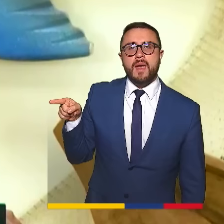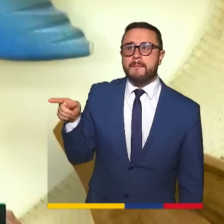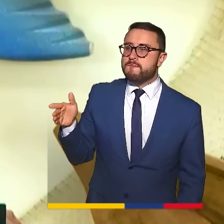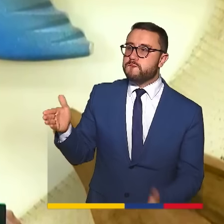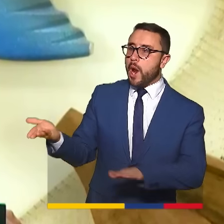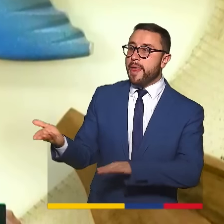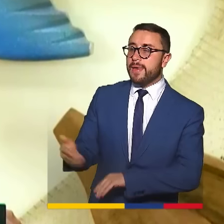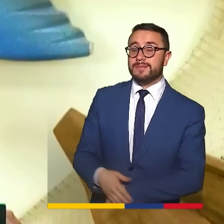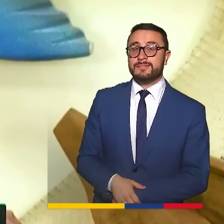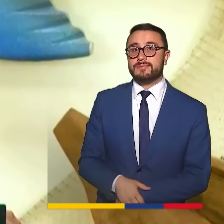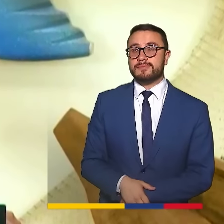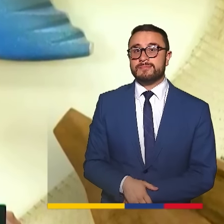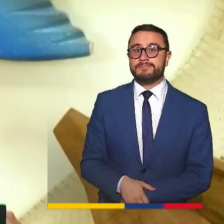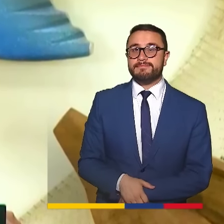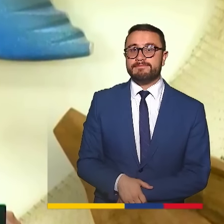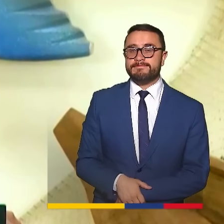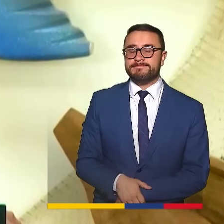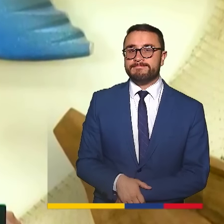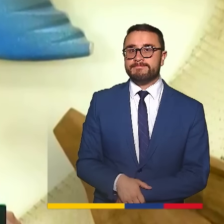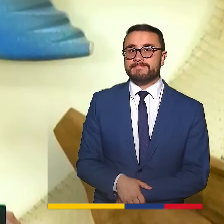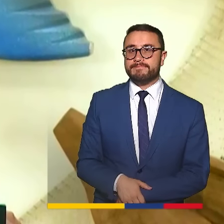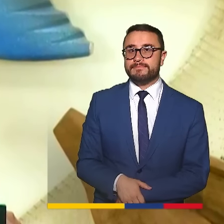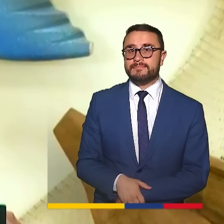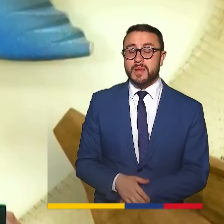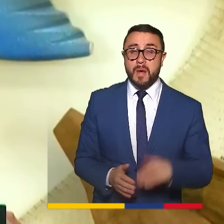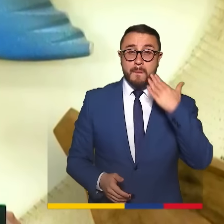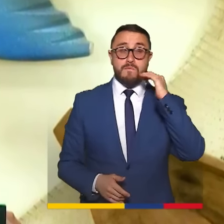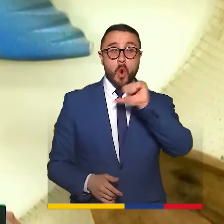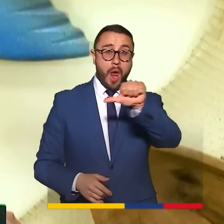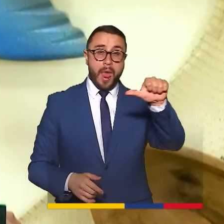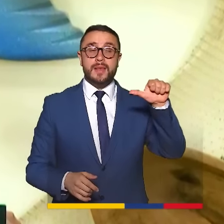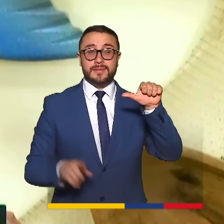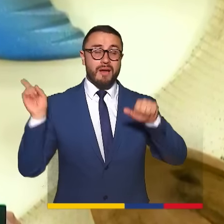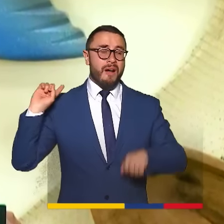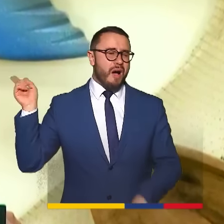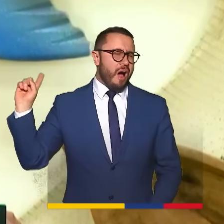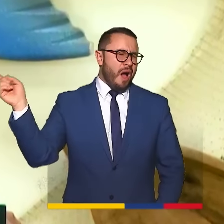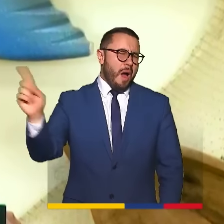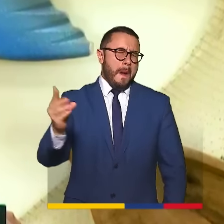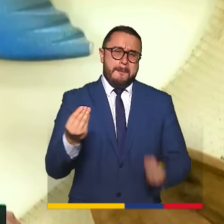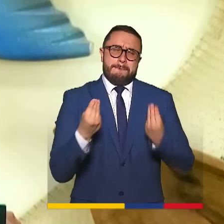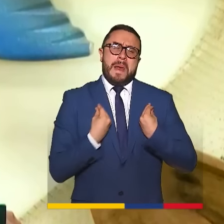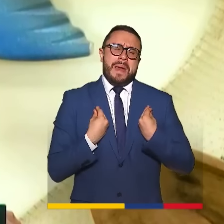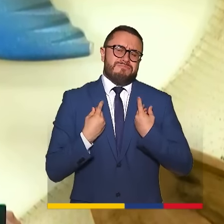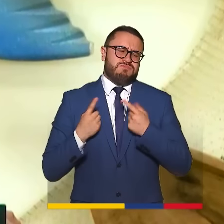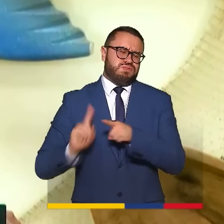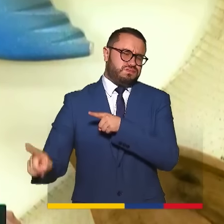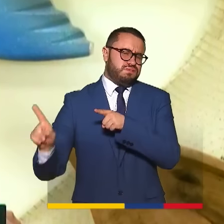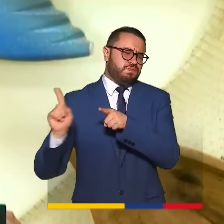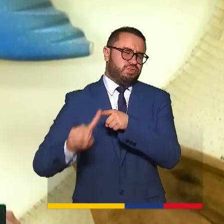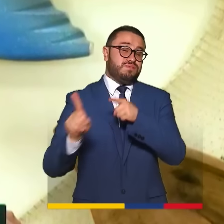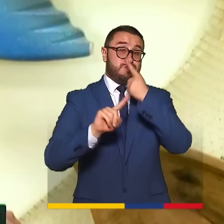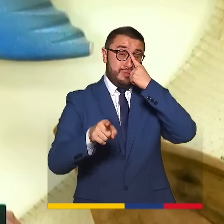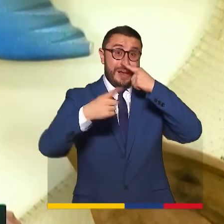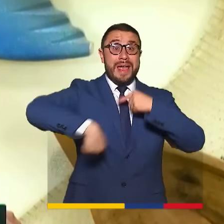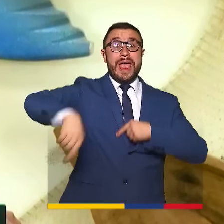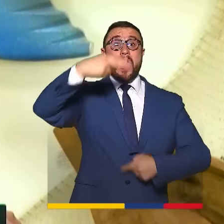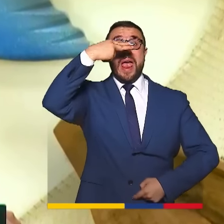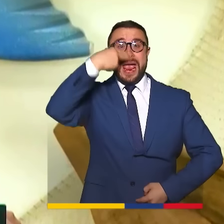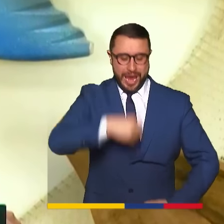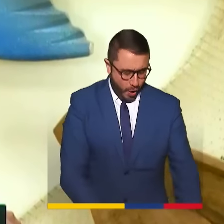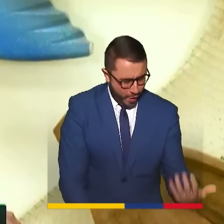¿Cuánto han vivido las mujeres en la historia de Colombia, que han parido sus hijos que después